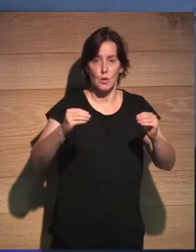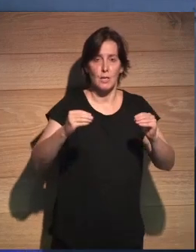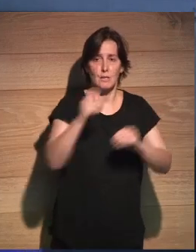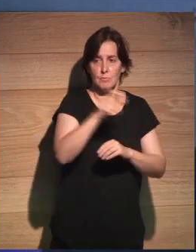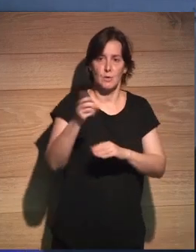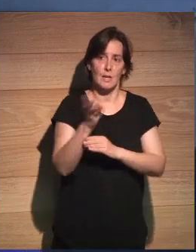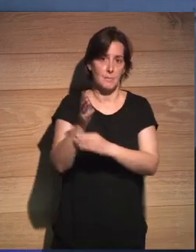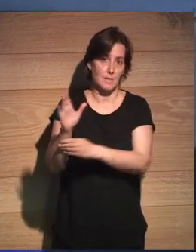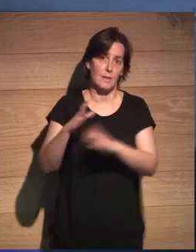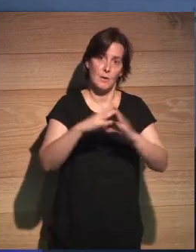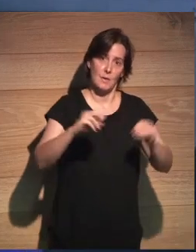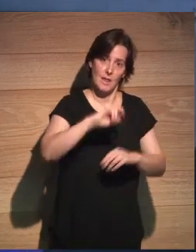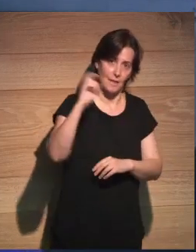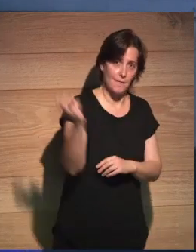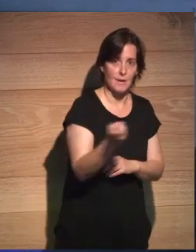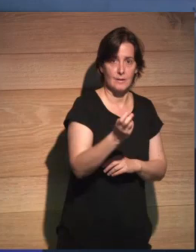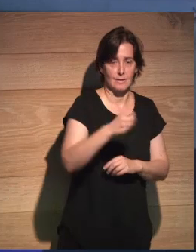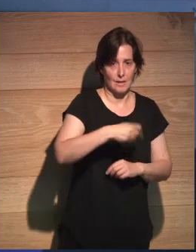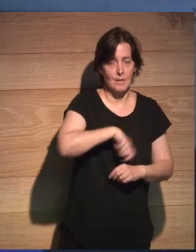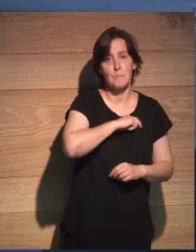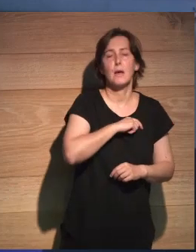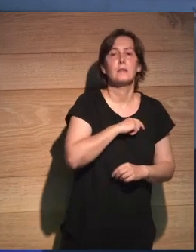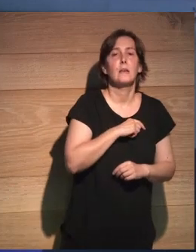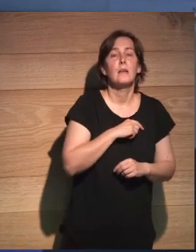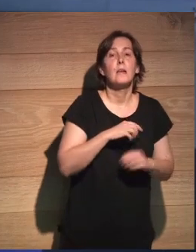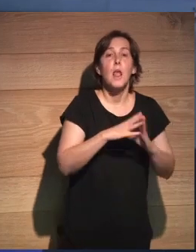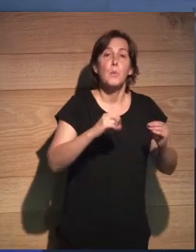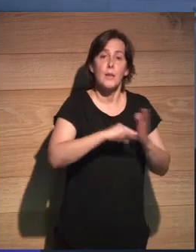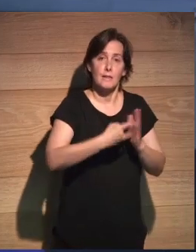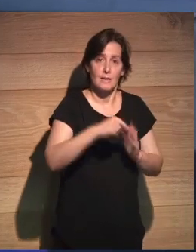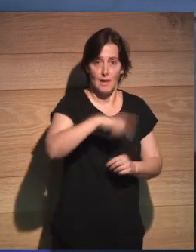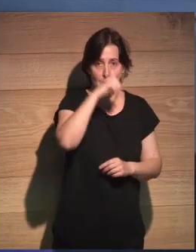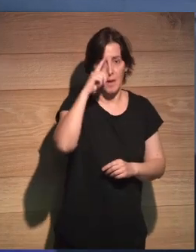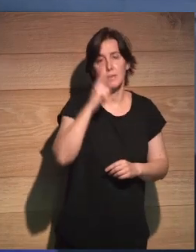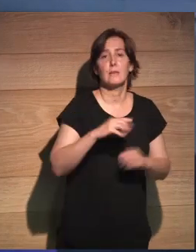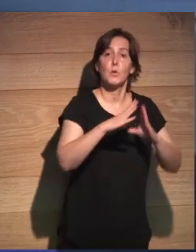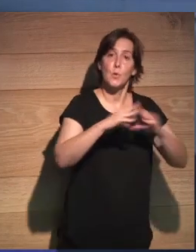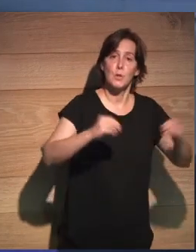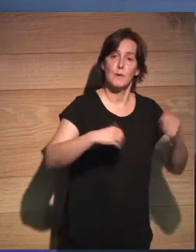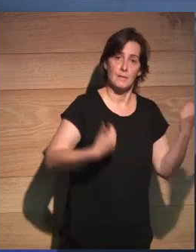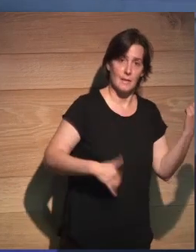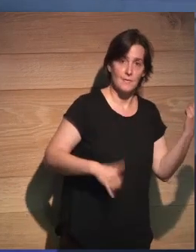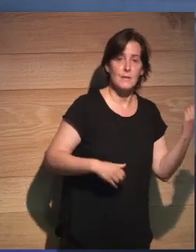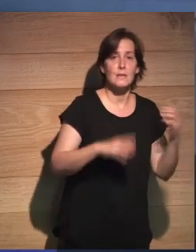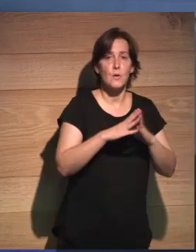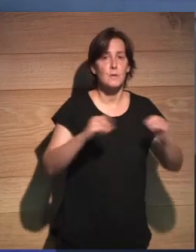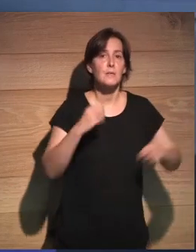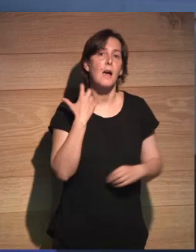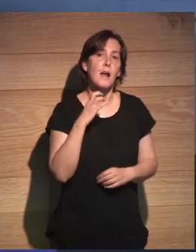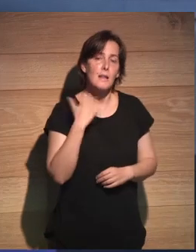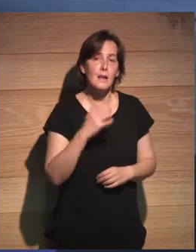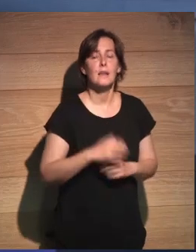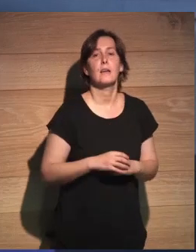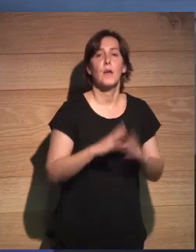distintas universidades de nuestro país, Universidad Politécnica de Madrid, Universidad de Sevilla, Universidad de Alcalá, Universidad